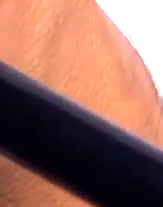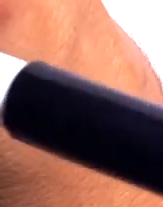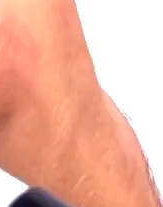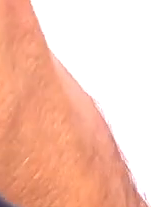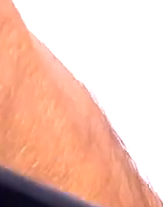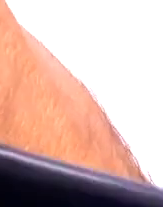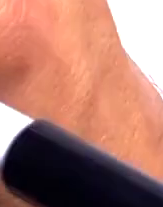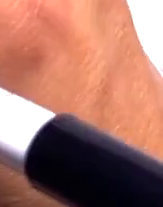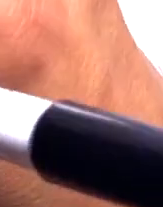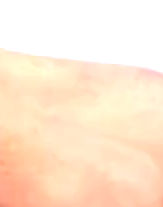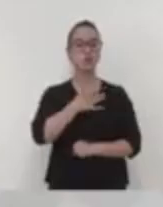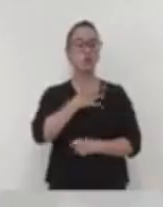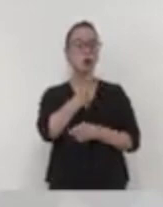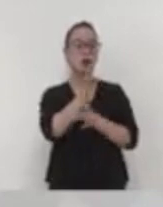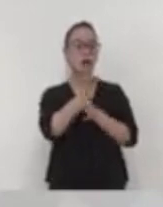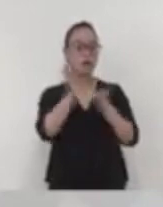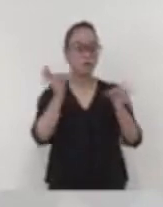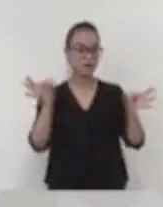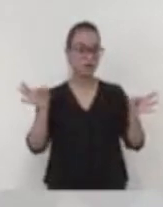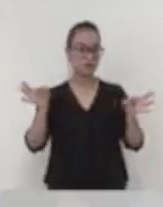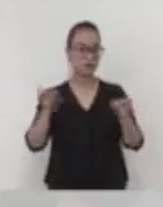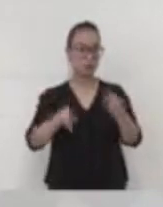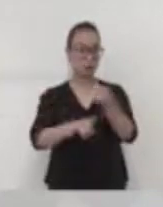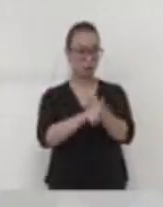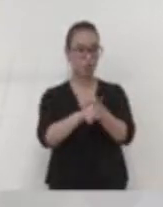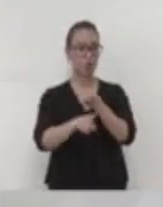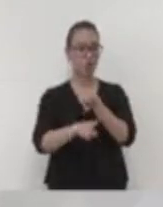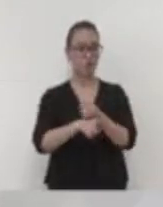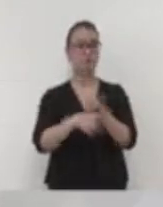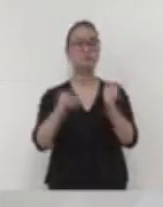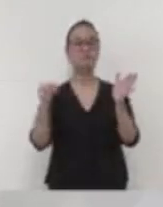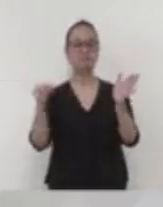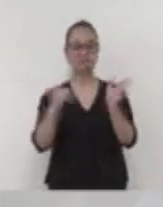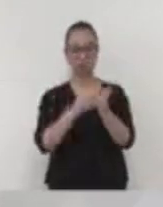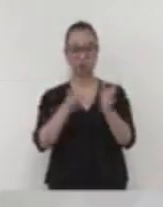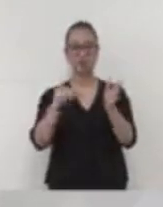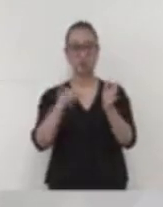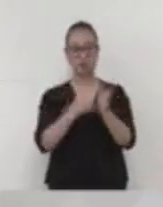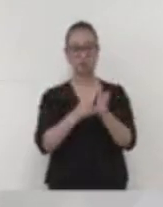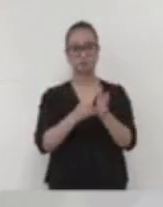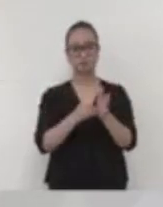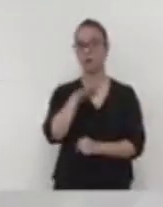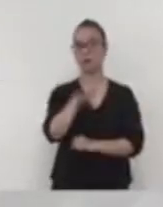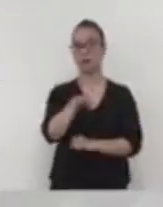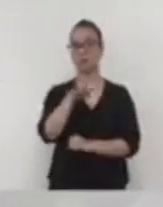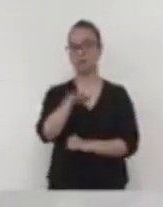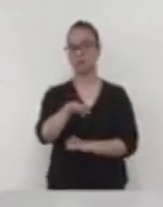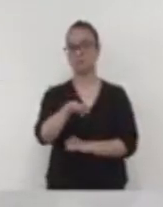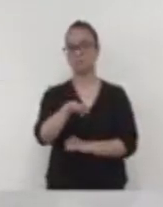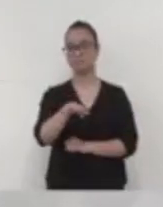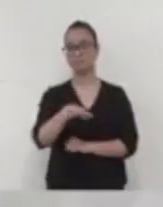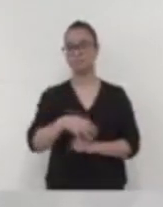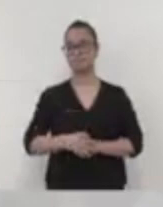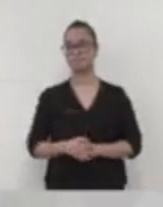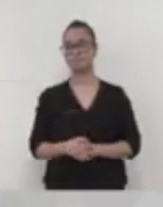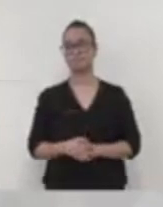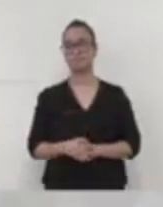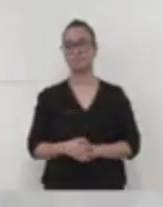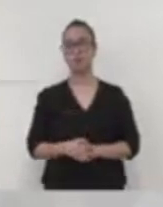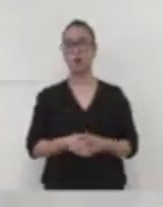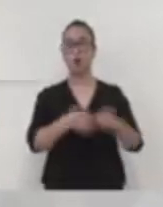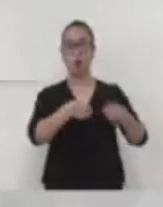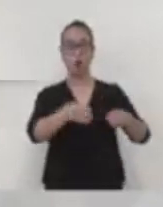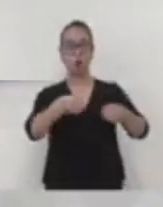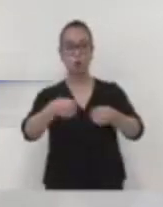una advertencia es un problema que sigue latente sigue presente entre nosotros seguimos teniendo ocupación